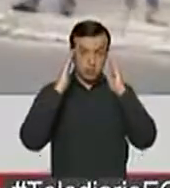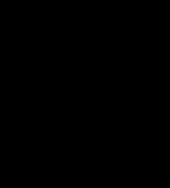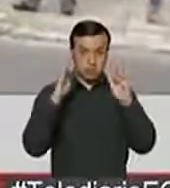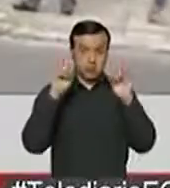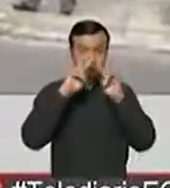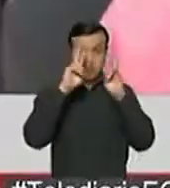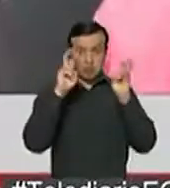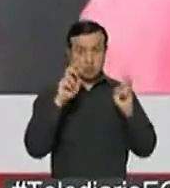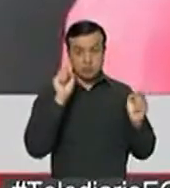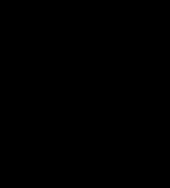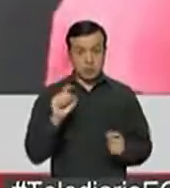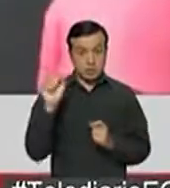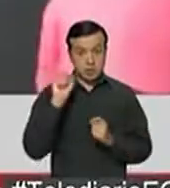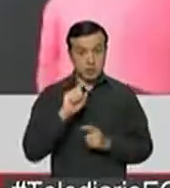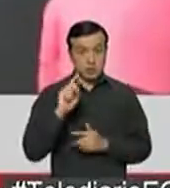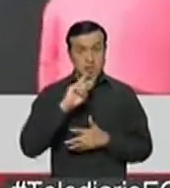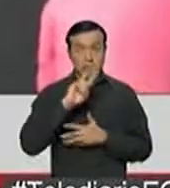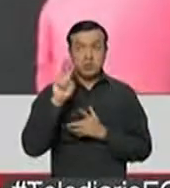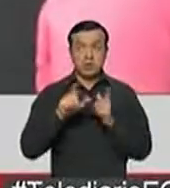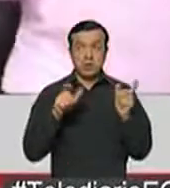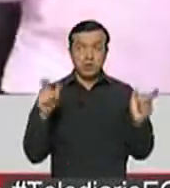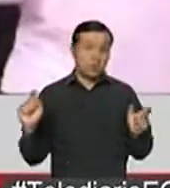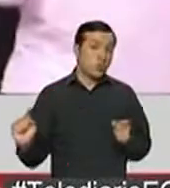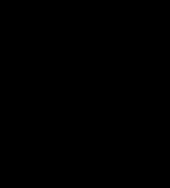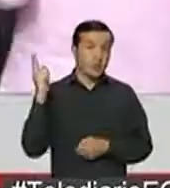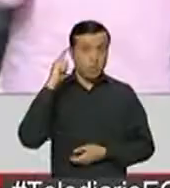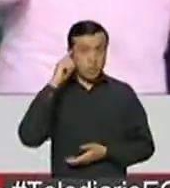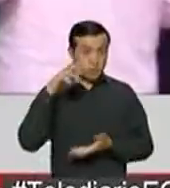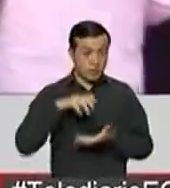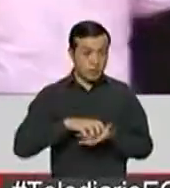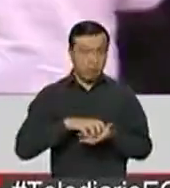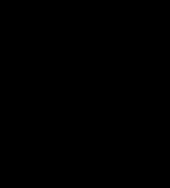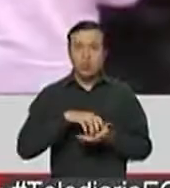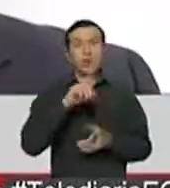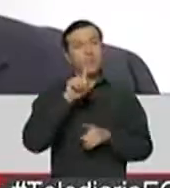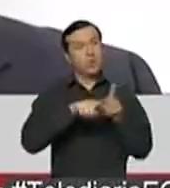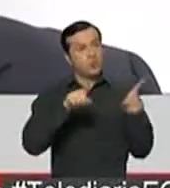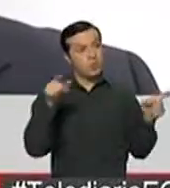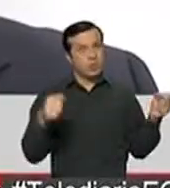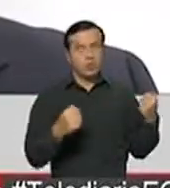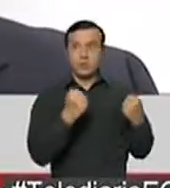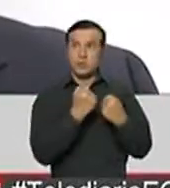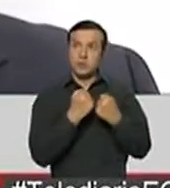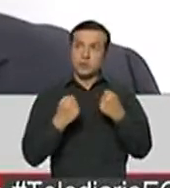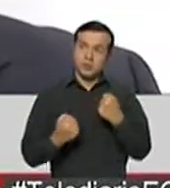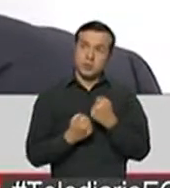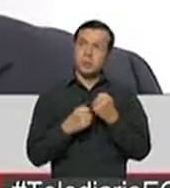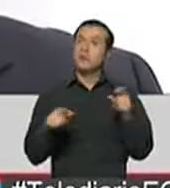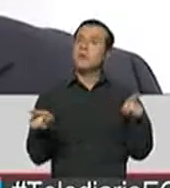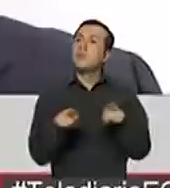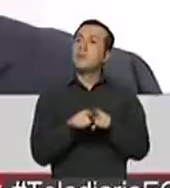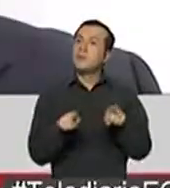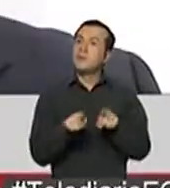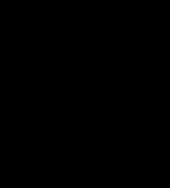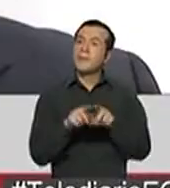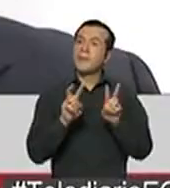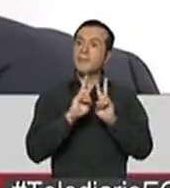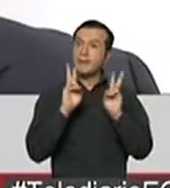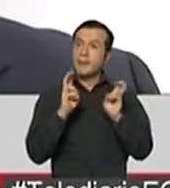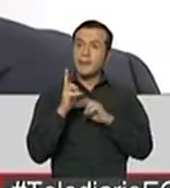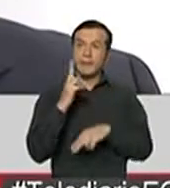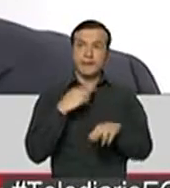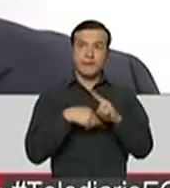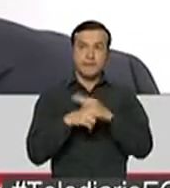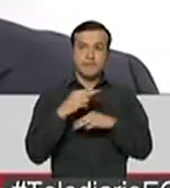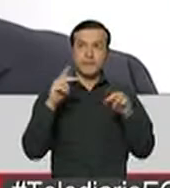tema migratorio se dé por varios actores y no solo del Estado o del gobierno central. Y lo mismo pasa con el mecanismo de negocios.